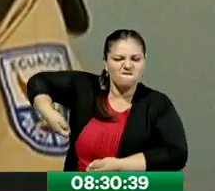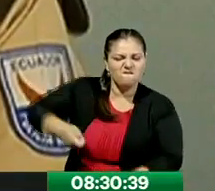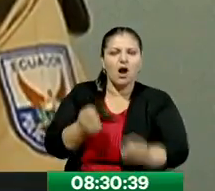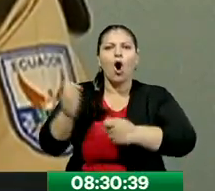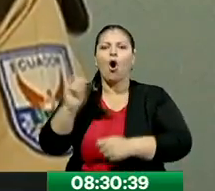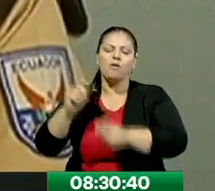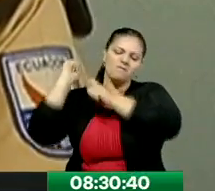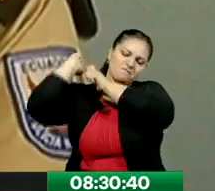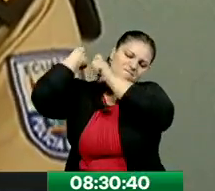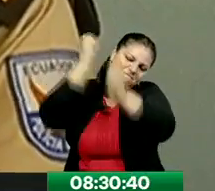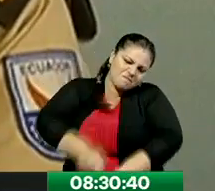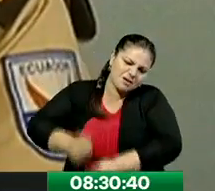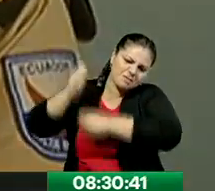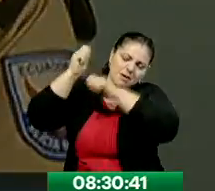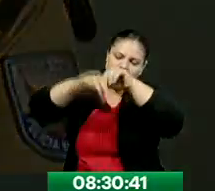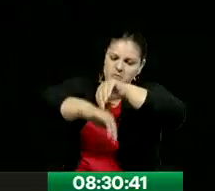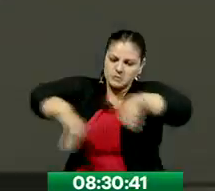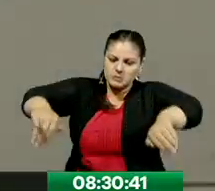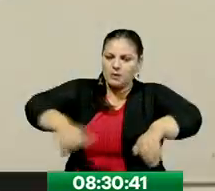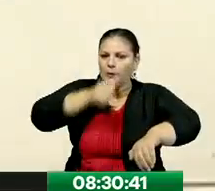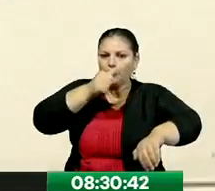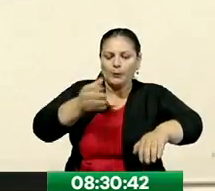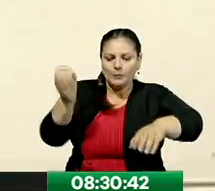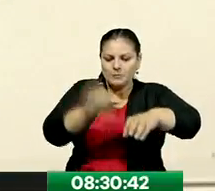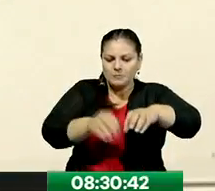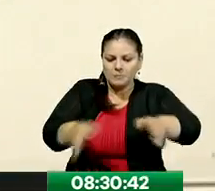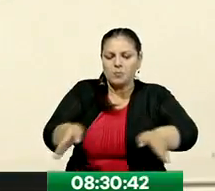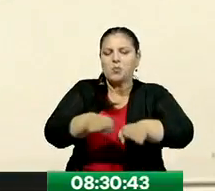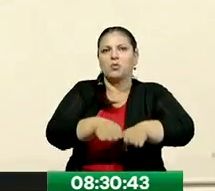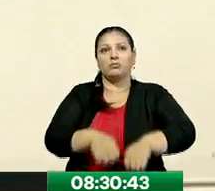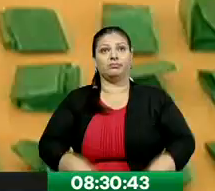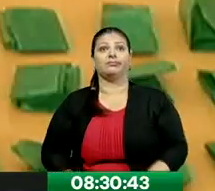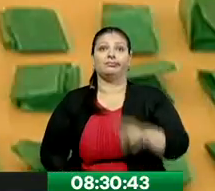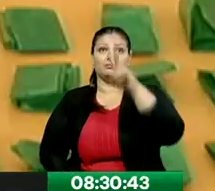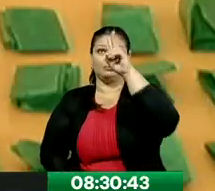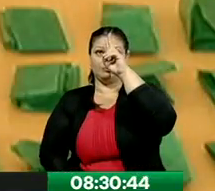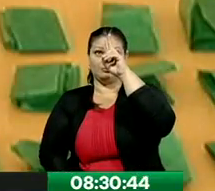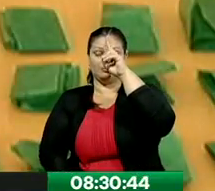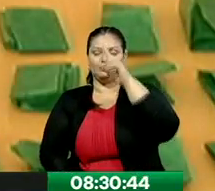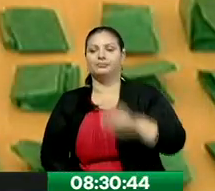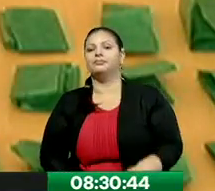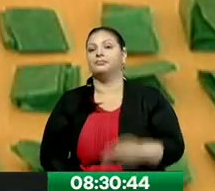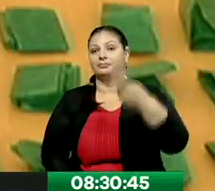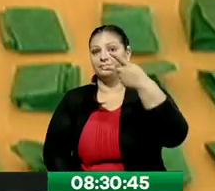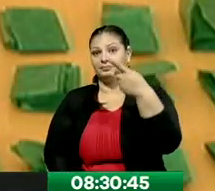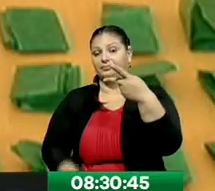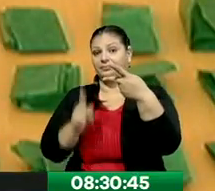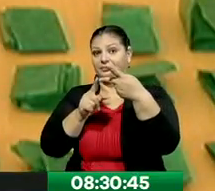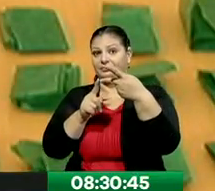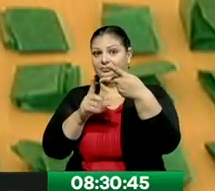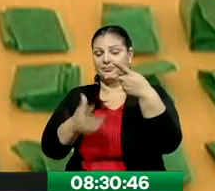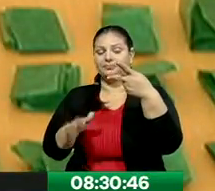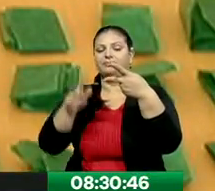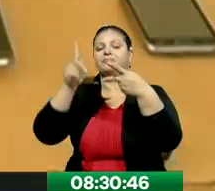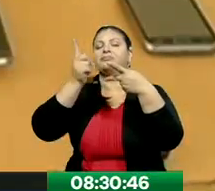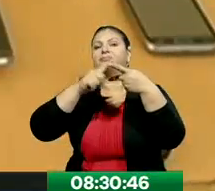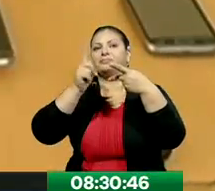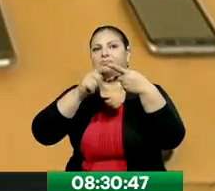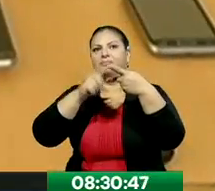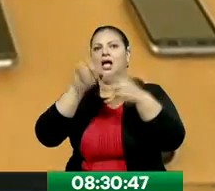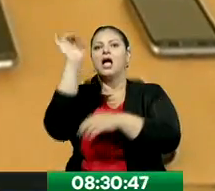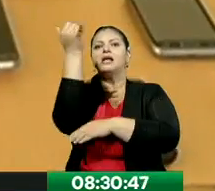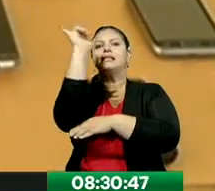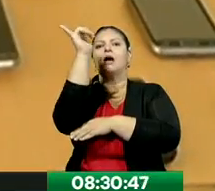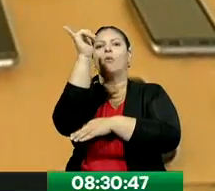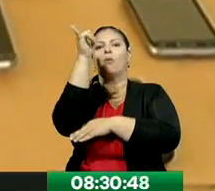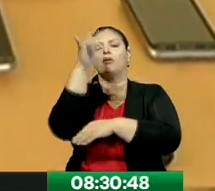el interior de las viviendas. Mientras que en el sector de los tamarindos, en el distrito Yaguachi, la policía desarticuló una organización